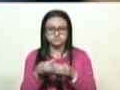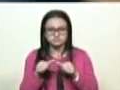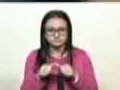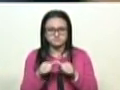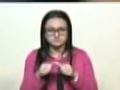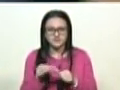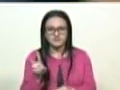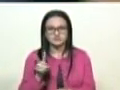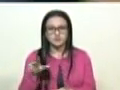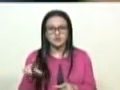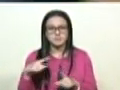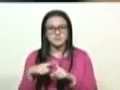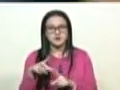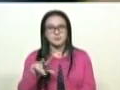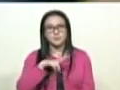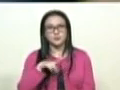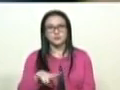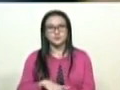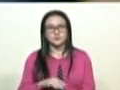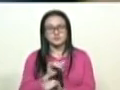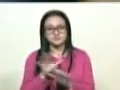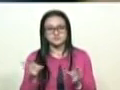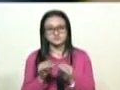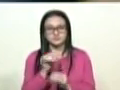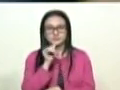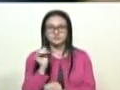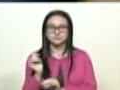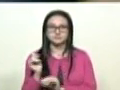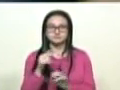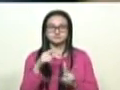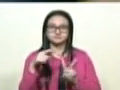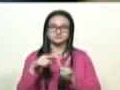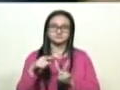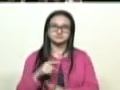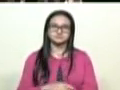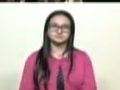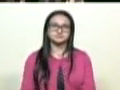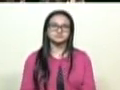Venezuela-Portugal. Con esta información, nosotros regresamos al contacto contigo a los estudios. Barry, adelante.